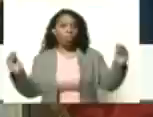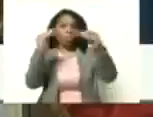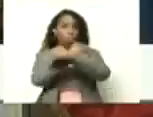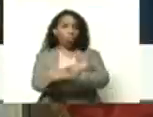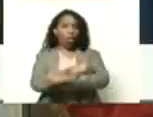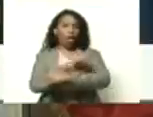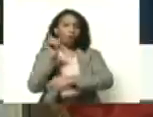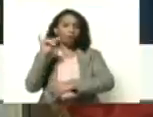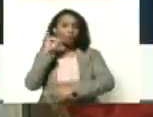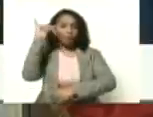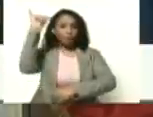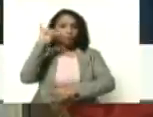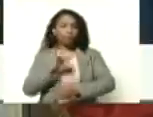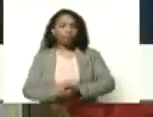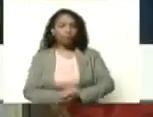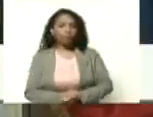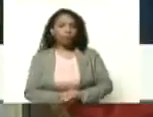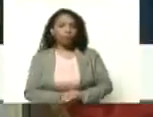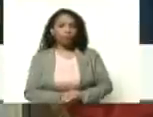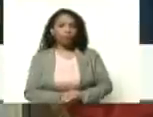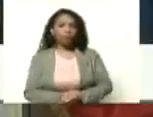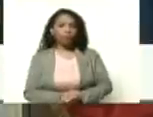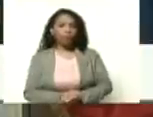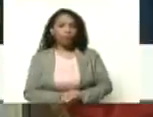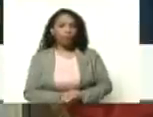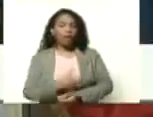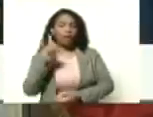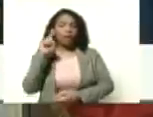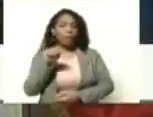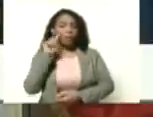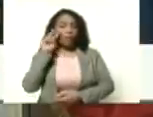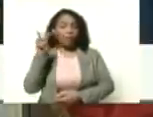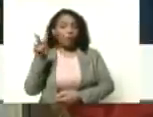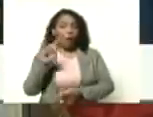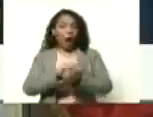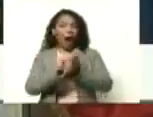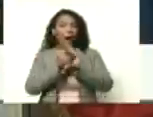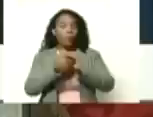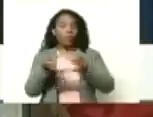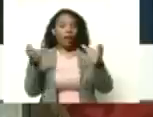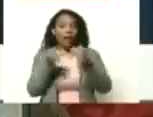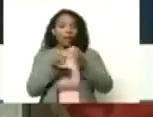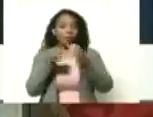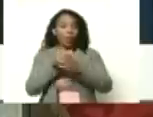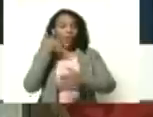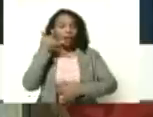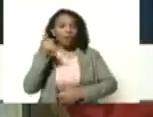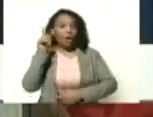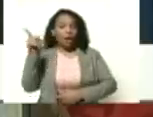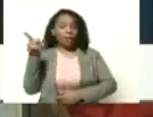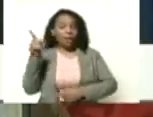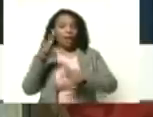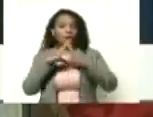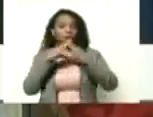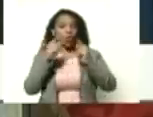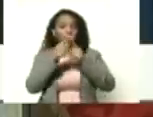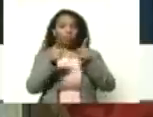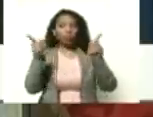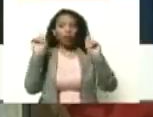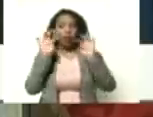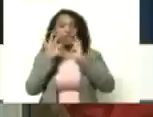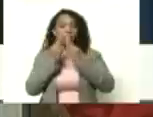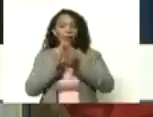en su denuncia también se detectaron cambios de equipo telefónico en ella y todo su entorno familiar